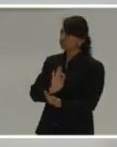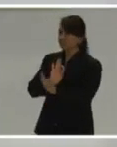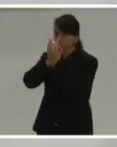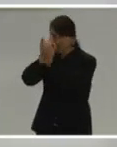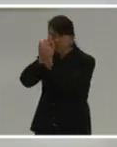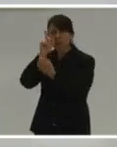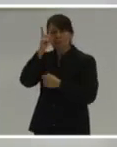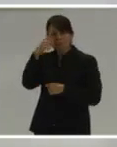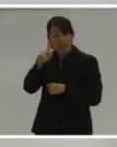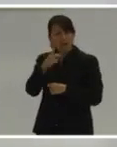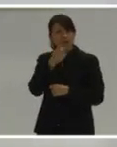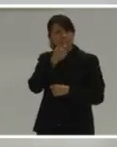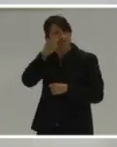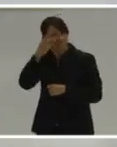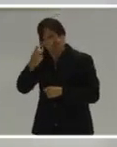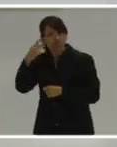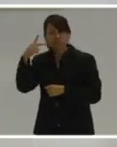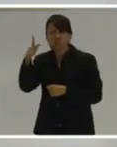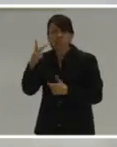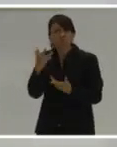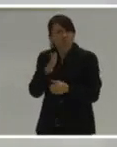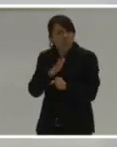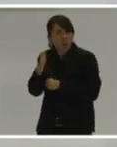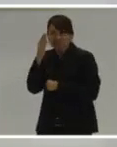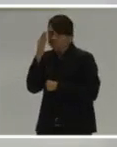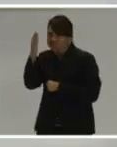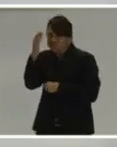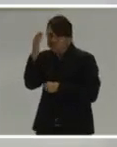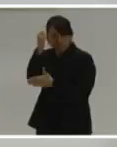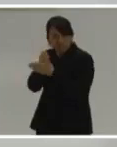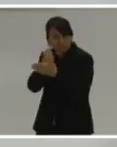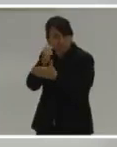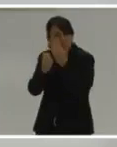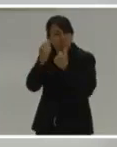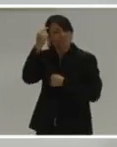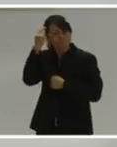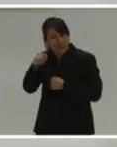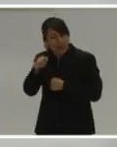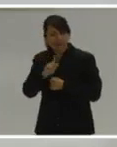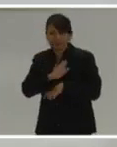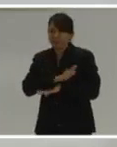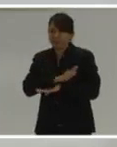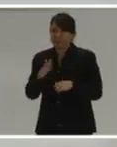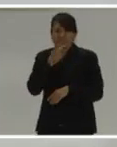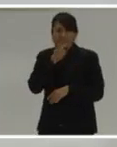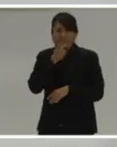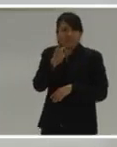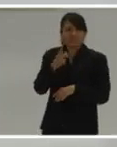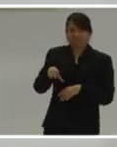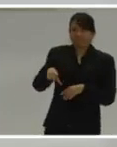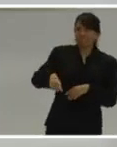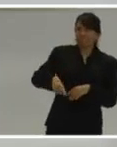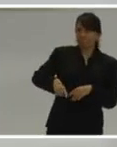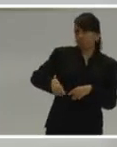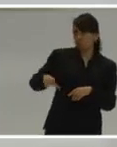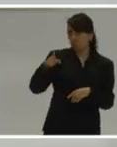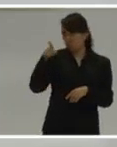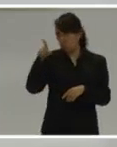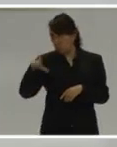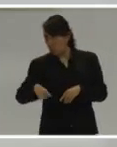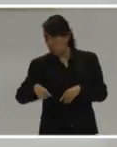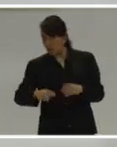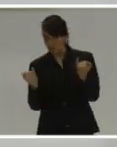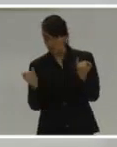su demanda en una instancia de gobierno a gobierno, en una instancia